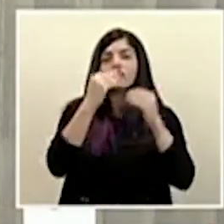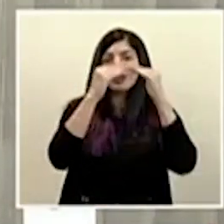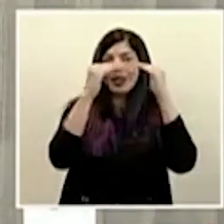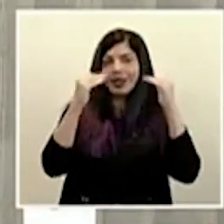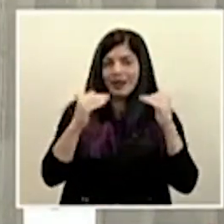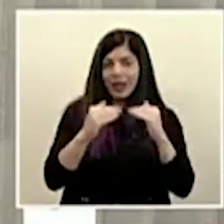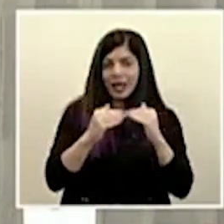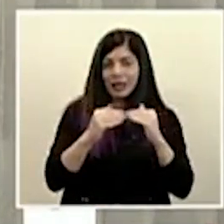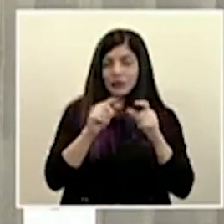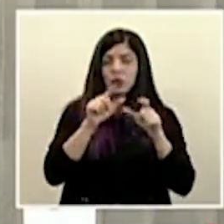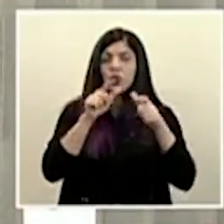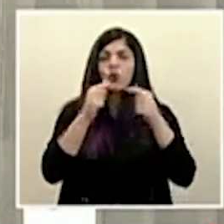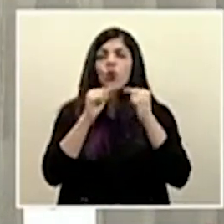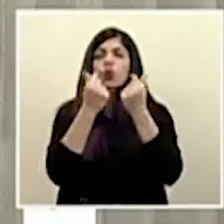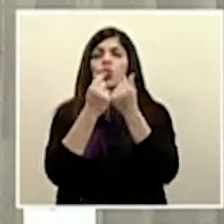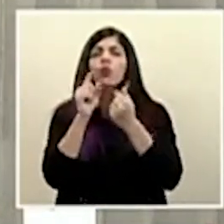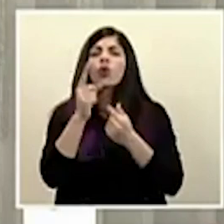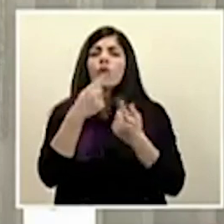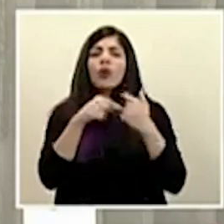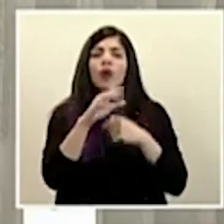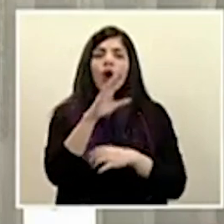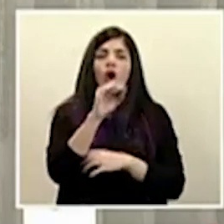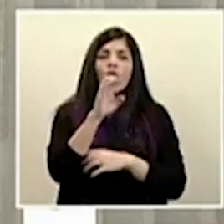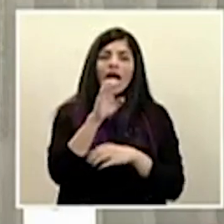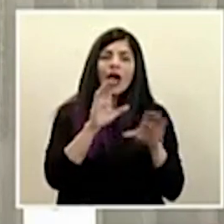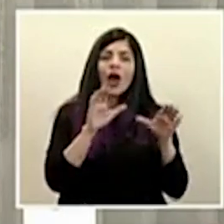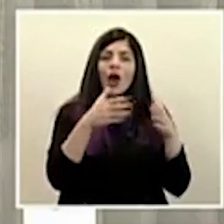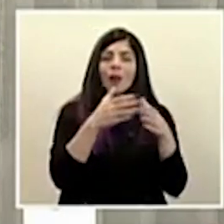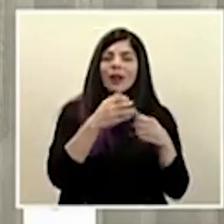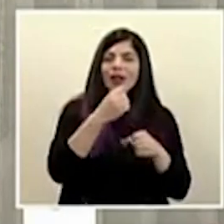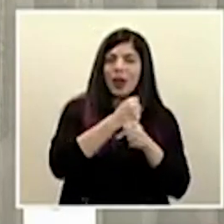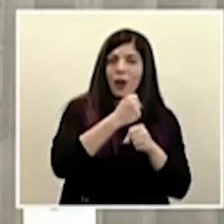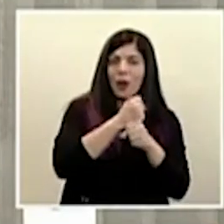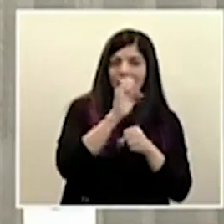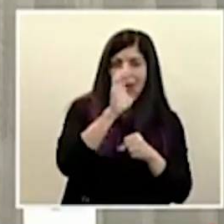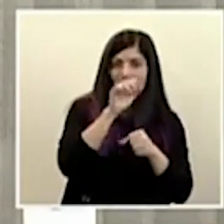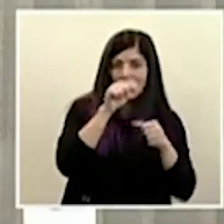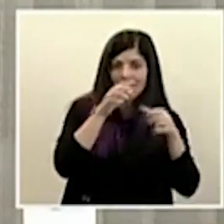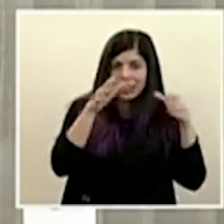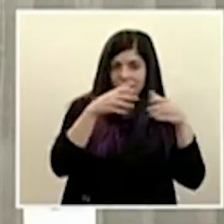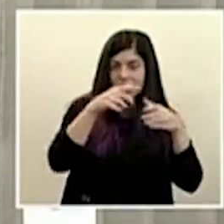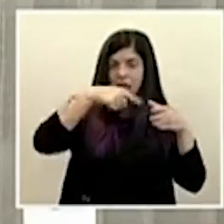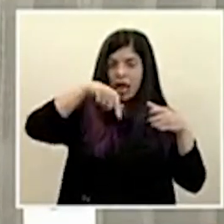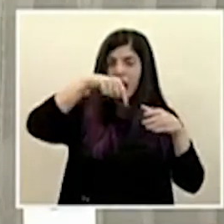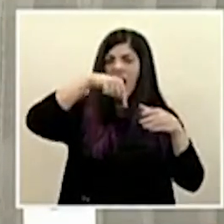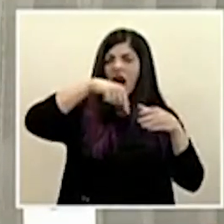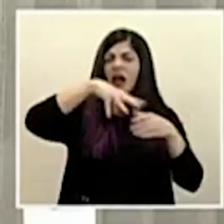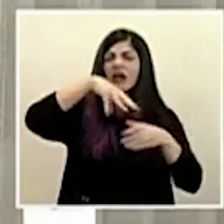grupo es derivado de lo que es el COE, el Comité Operativo de Emergencias. Ahí está